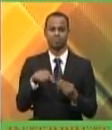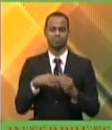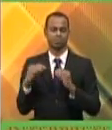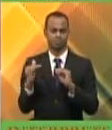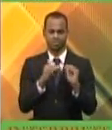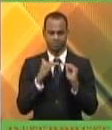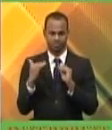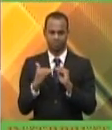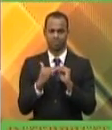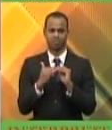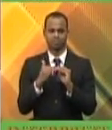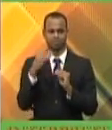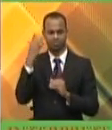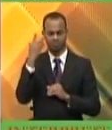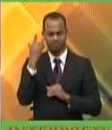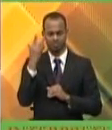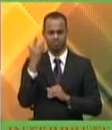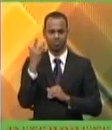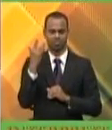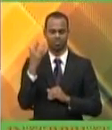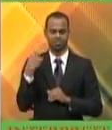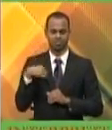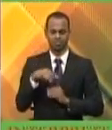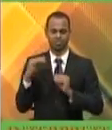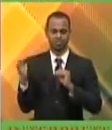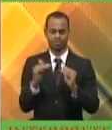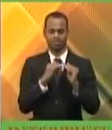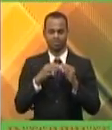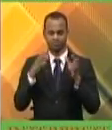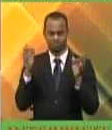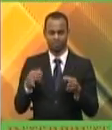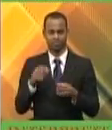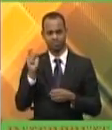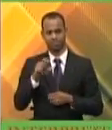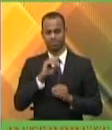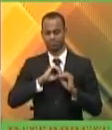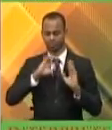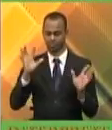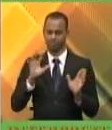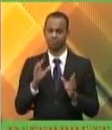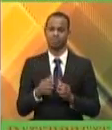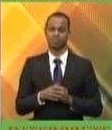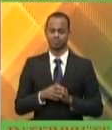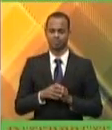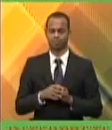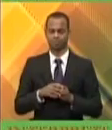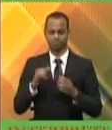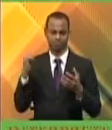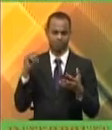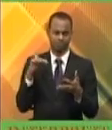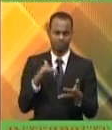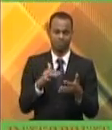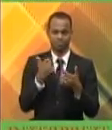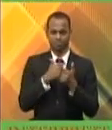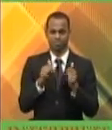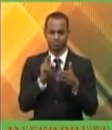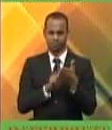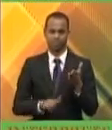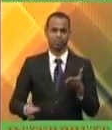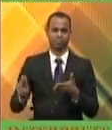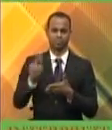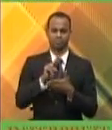igualdad porque tenemos igualdad formal y de eso no cabe la menor duda cuando tú estudias en cualquier universidad